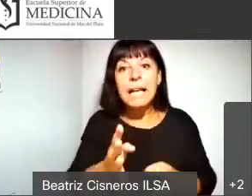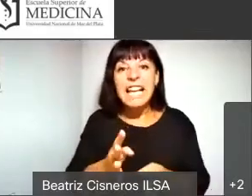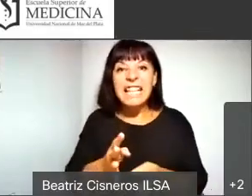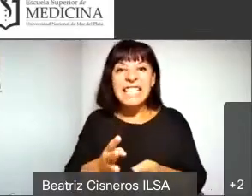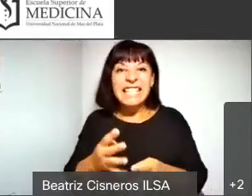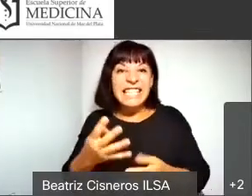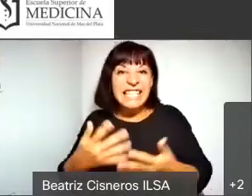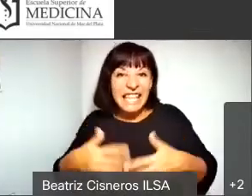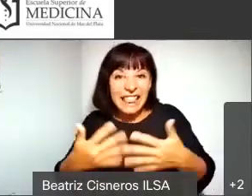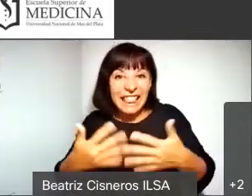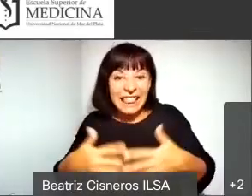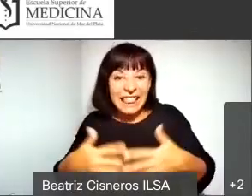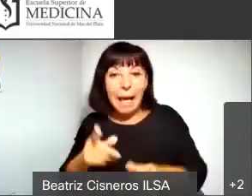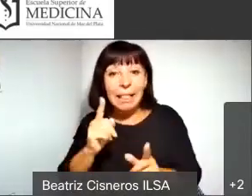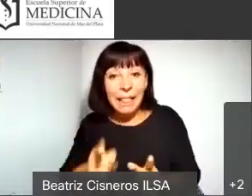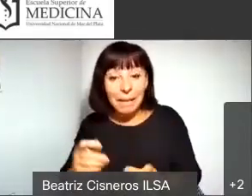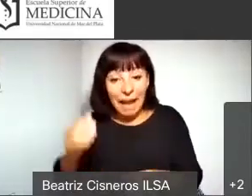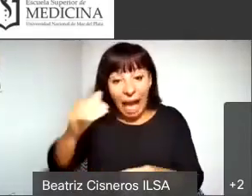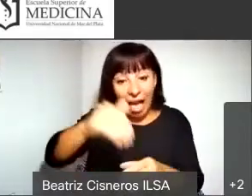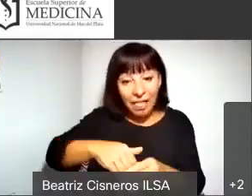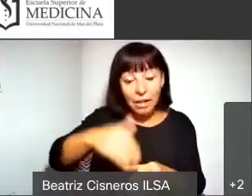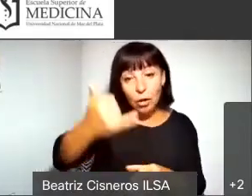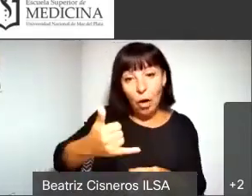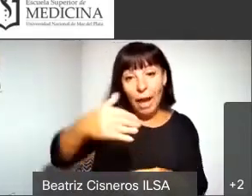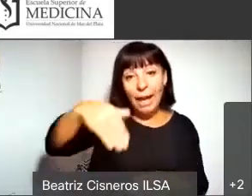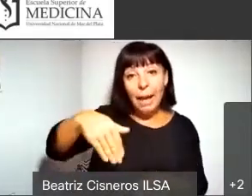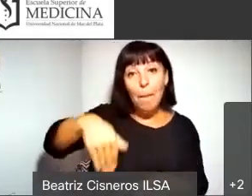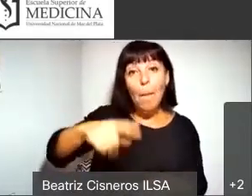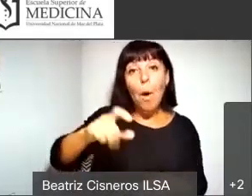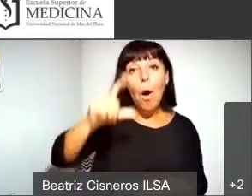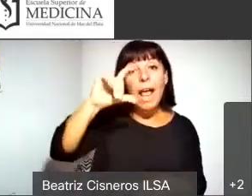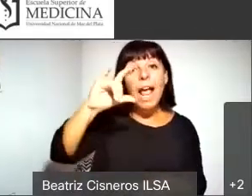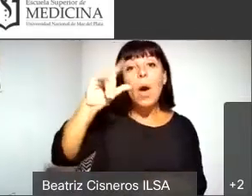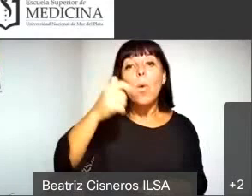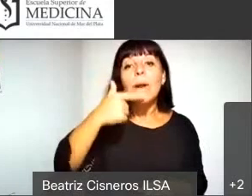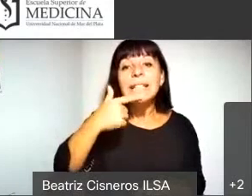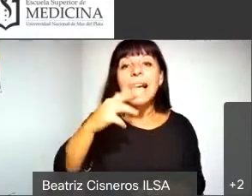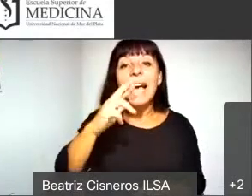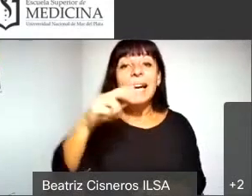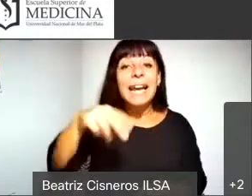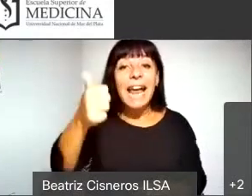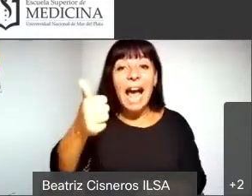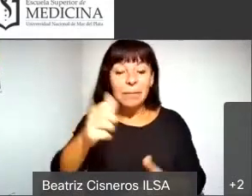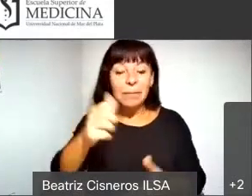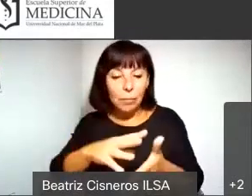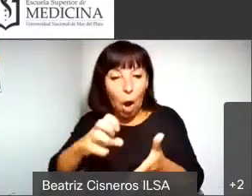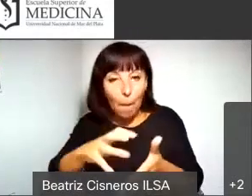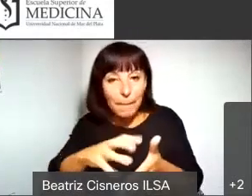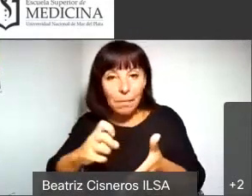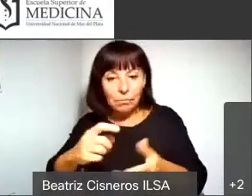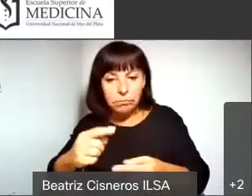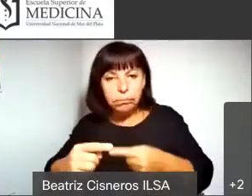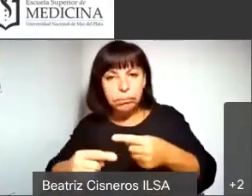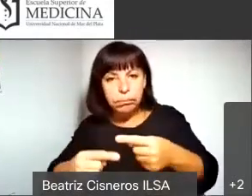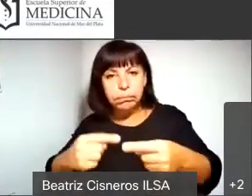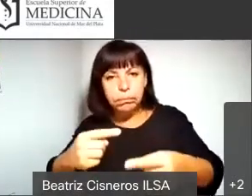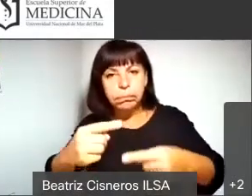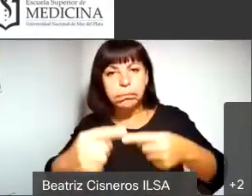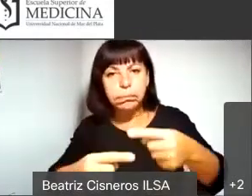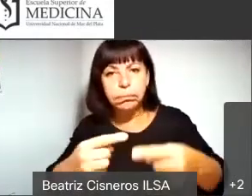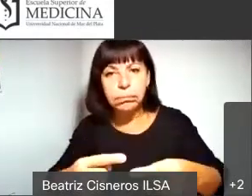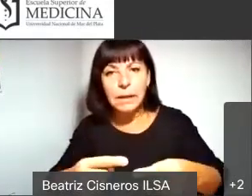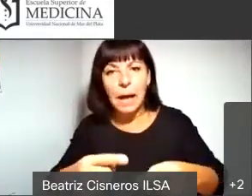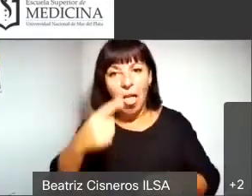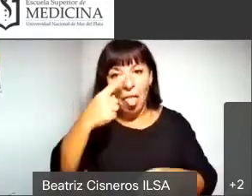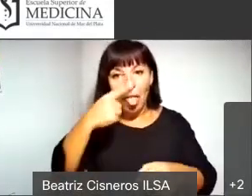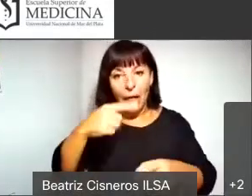por moléculas de RNA que se autorreplican y que a partir del mismo pueden obtenerse proteínas, que son